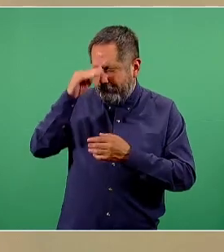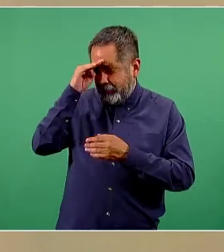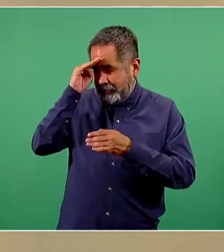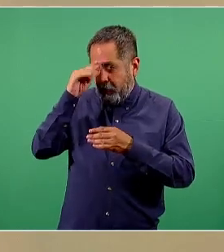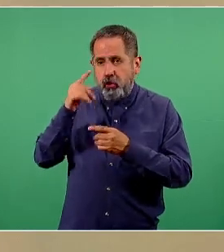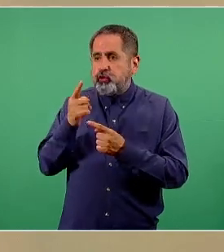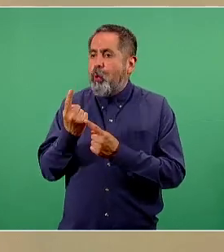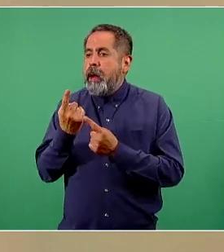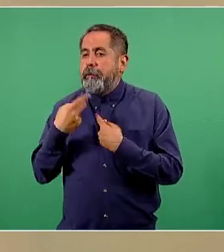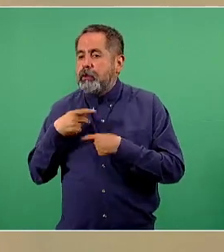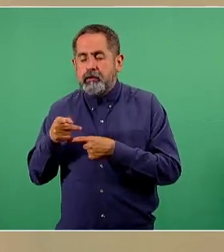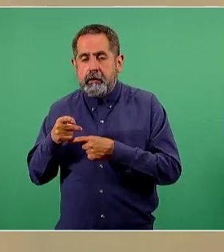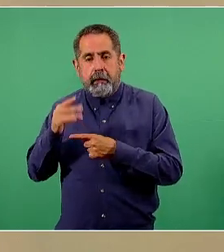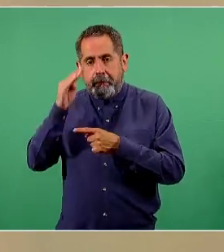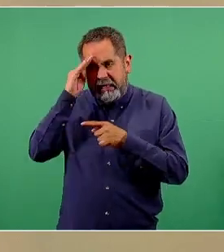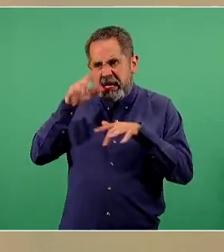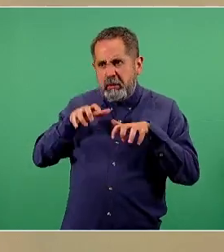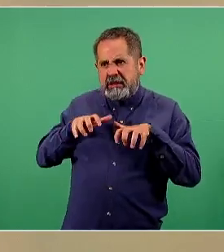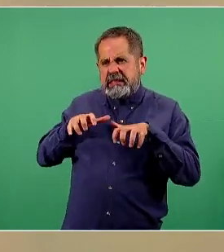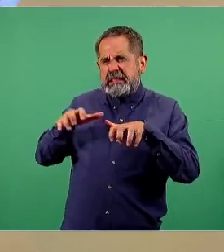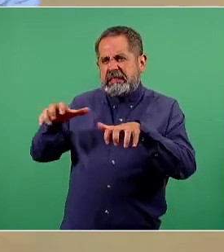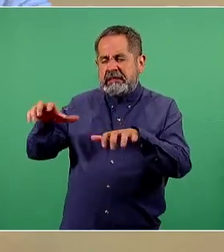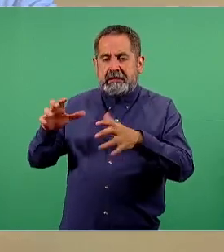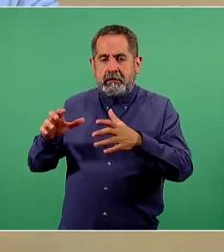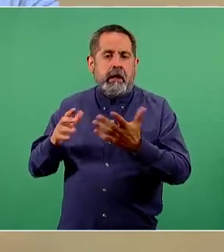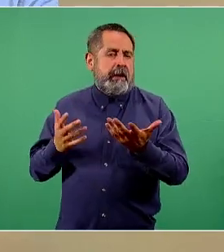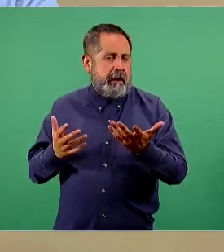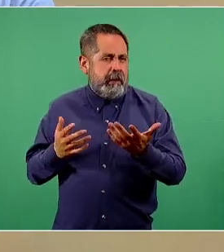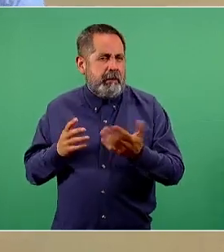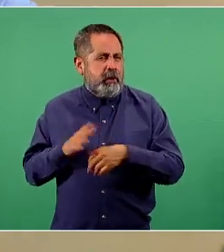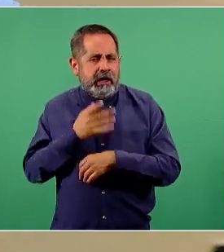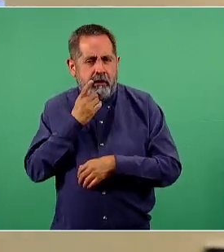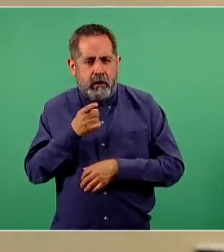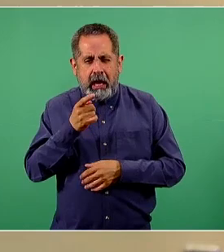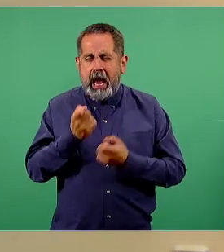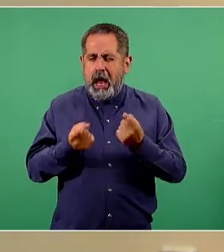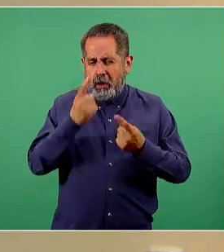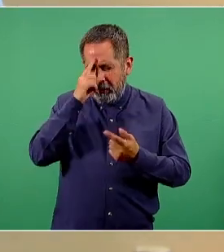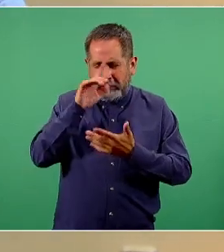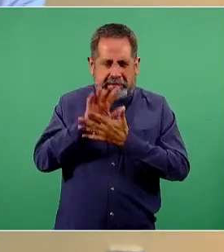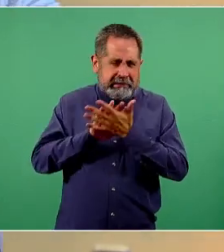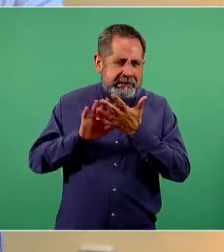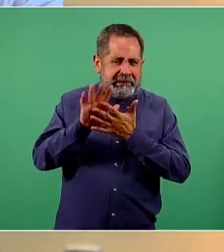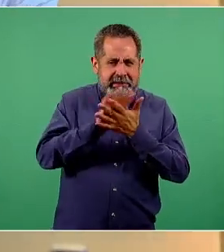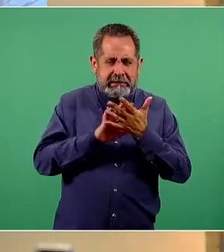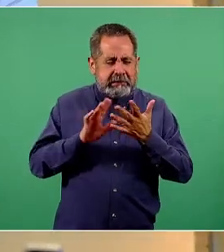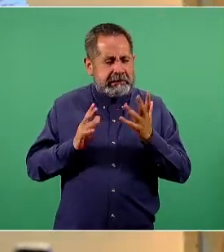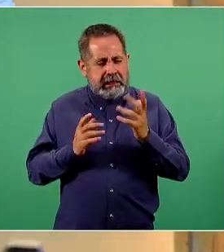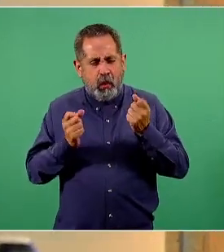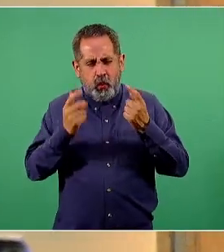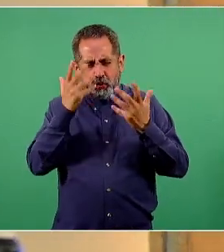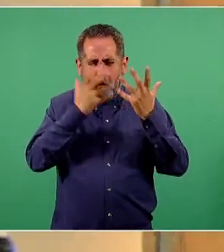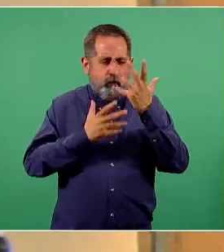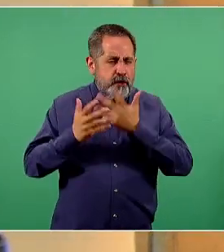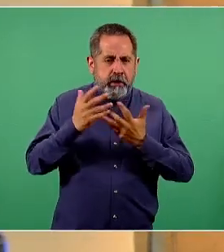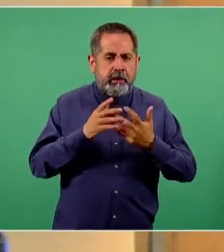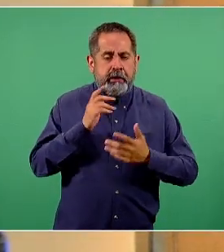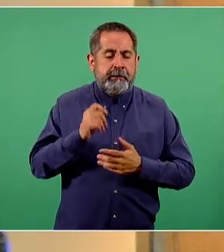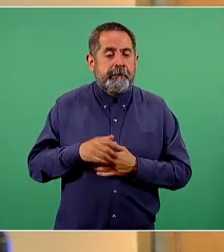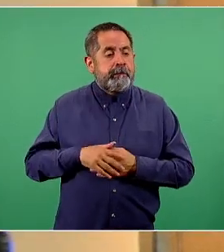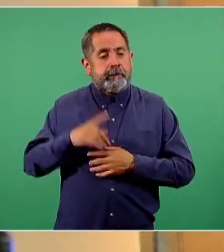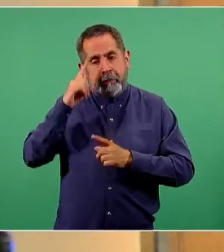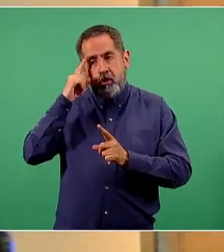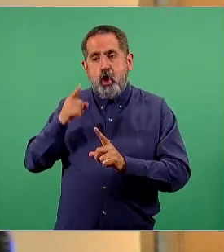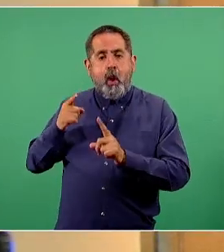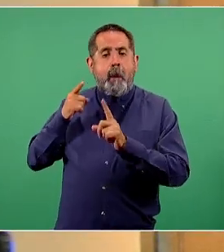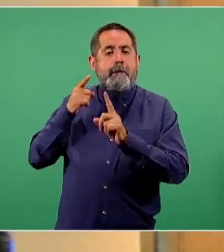conjunto. ¿Por qué lo menciono? Porque ha habido alguna confusión, considero que de importancia, entre el